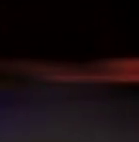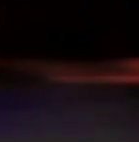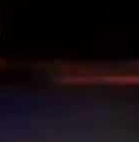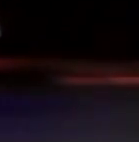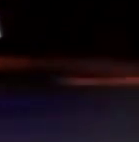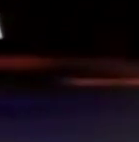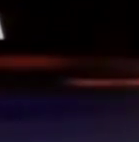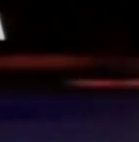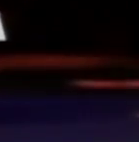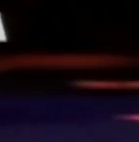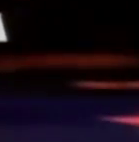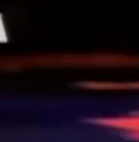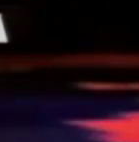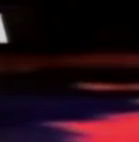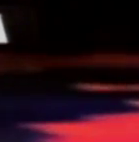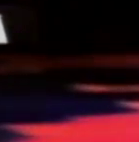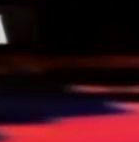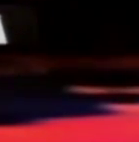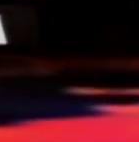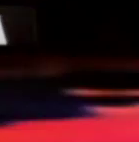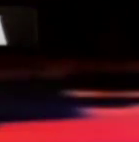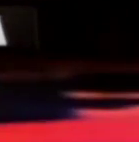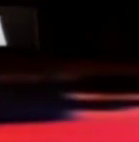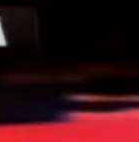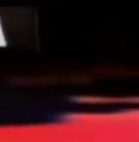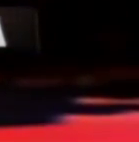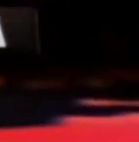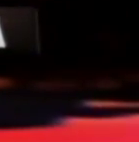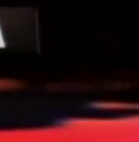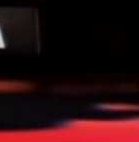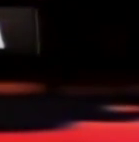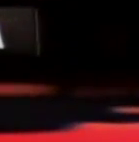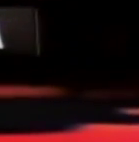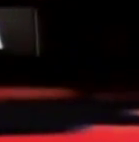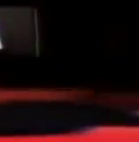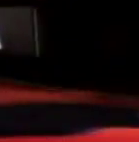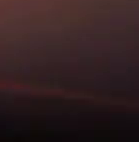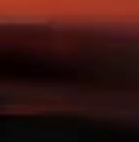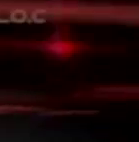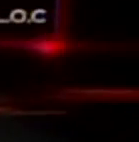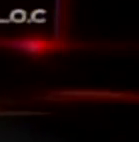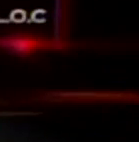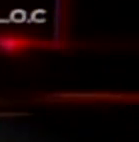Telerama Noticias presenta su segmento Entrevista.